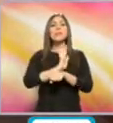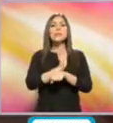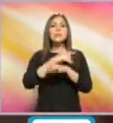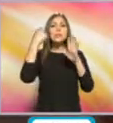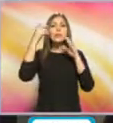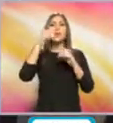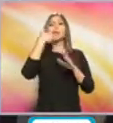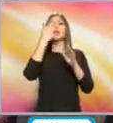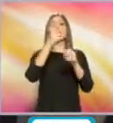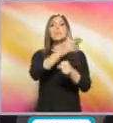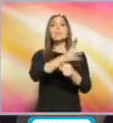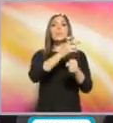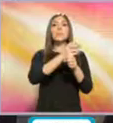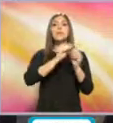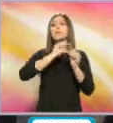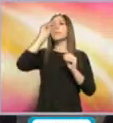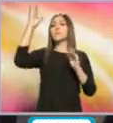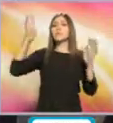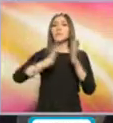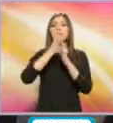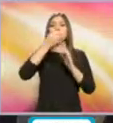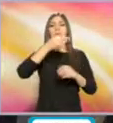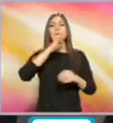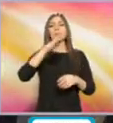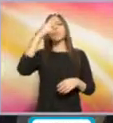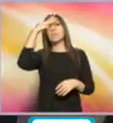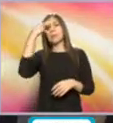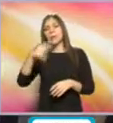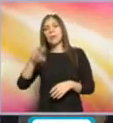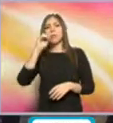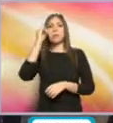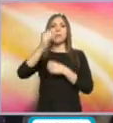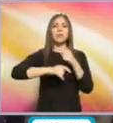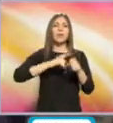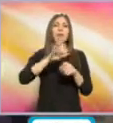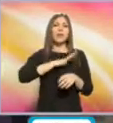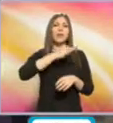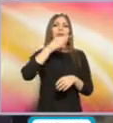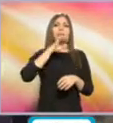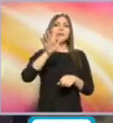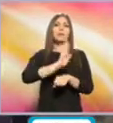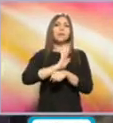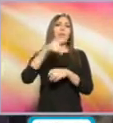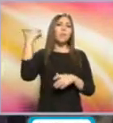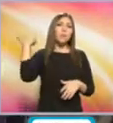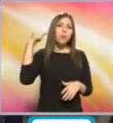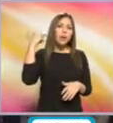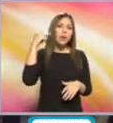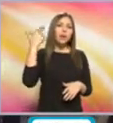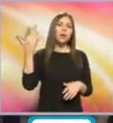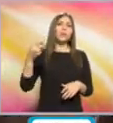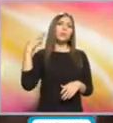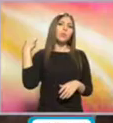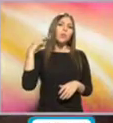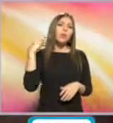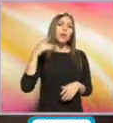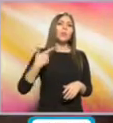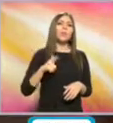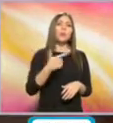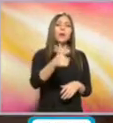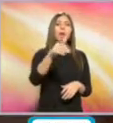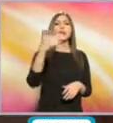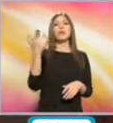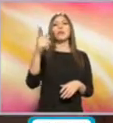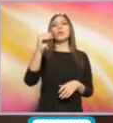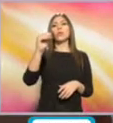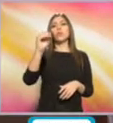festival internacional, sea mexicano o internacional, sabemos que está el Festival de Cine de Guadalajara, sí, Morelia, Guanajuato, sí, Los Cabos,